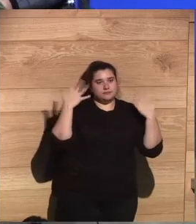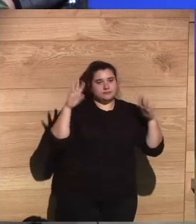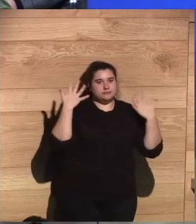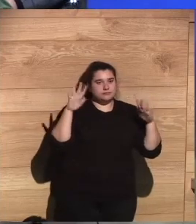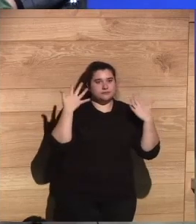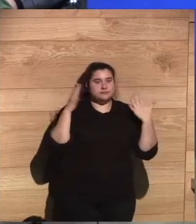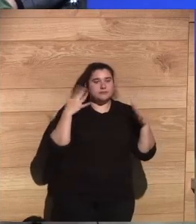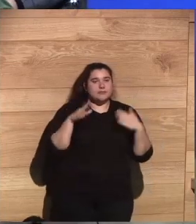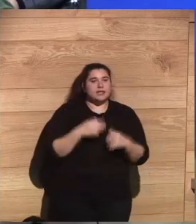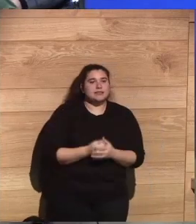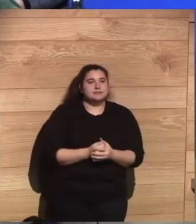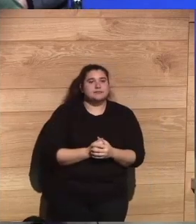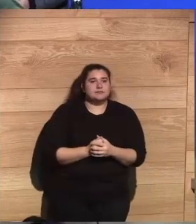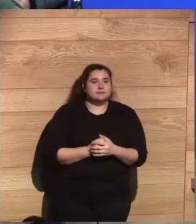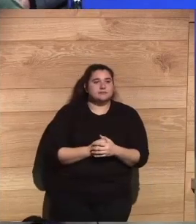gracias.